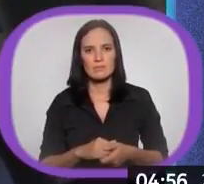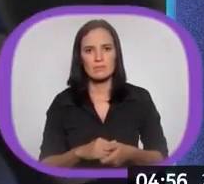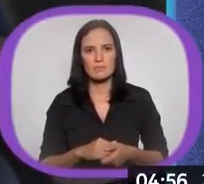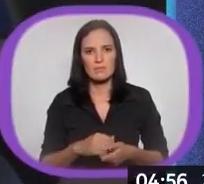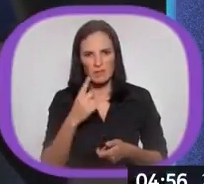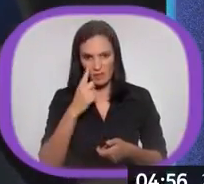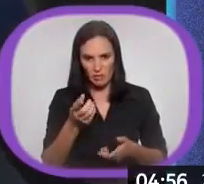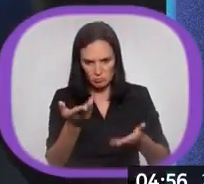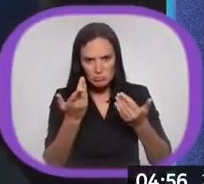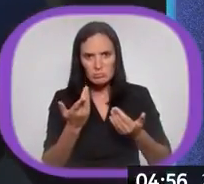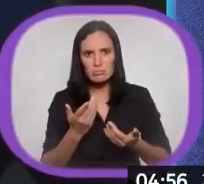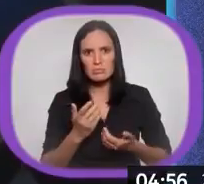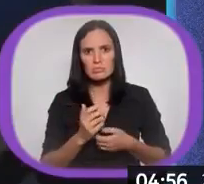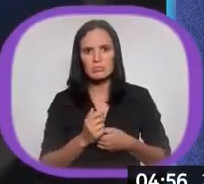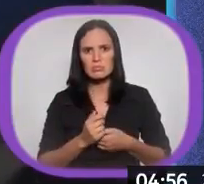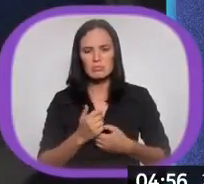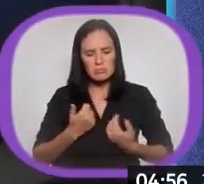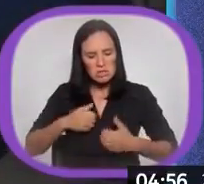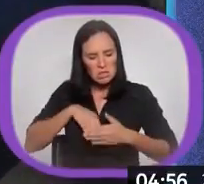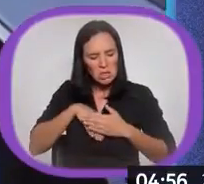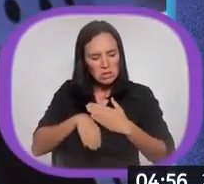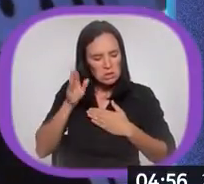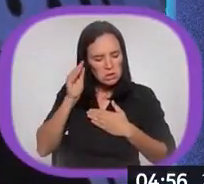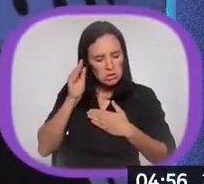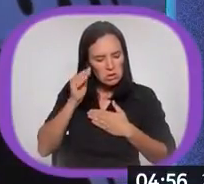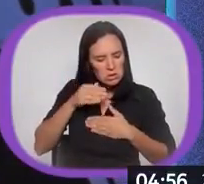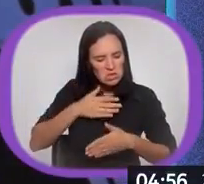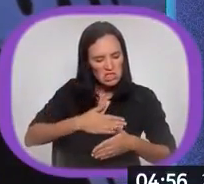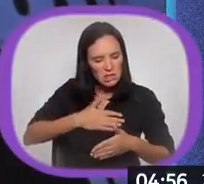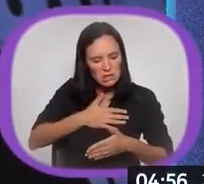Haz lo que sabes que es correcto. Escucha la chispa.